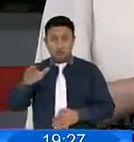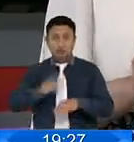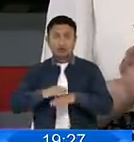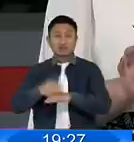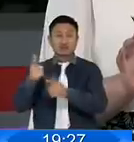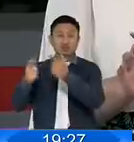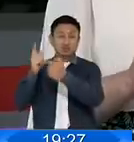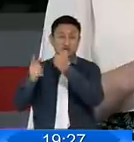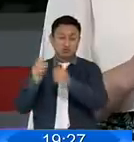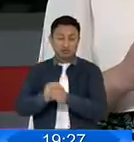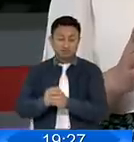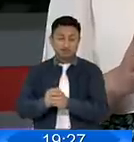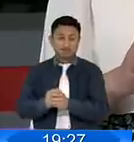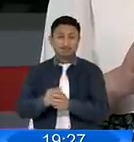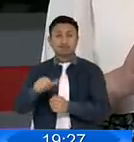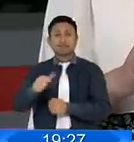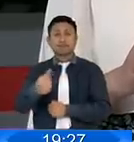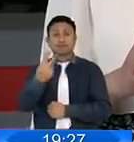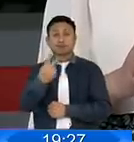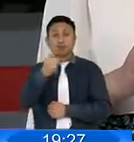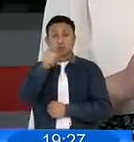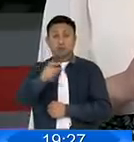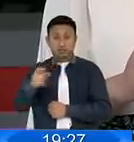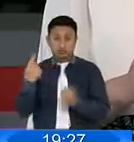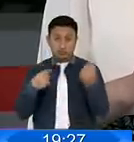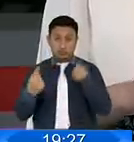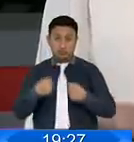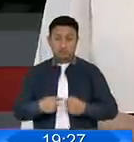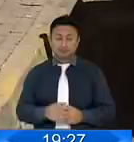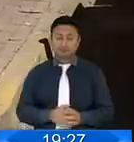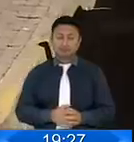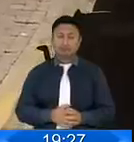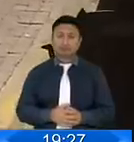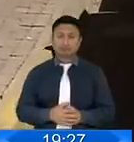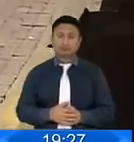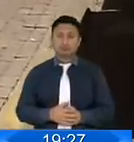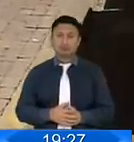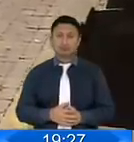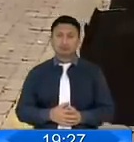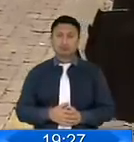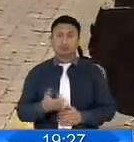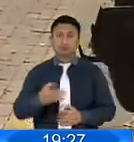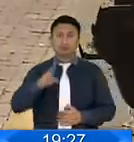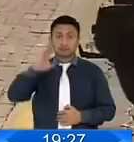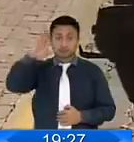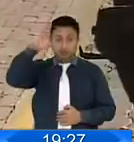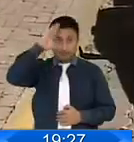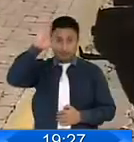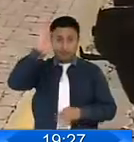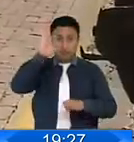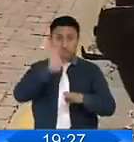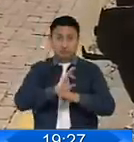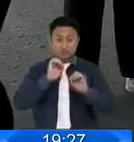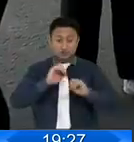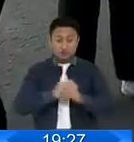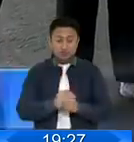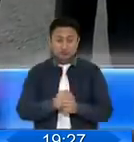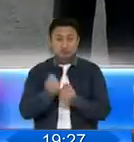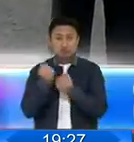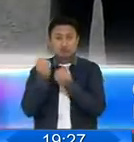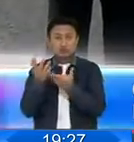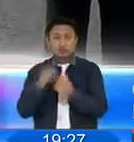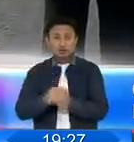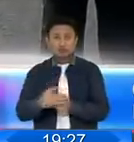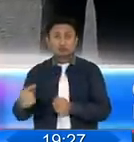otras 2 personas resultaron heridas. A la policía, los testigos y amigos del fallecido le contaron que estaban muchos de ellos